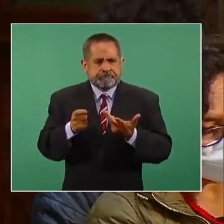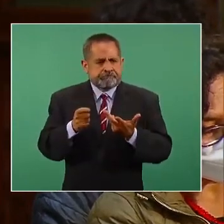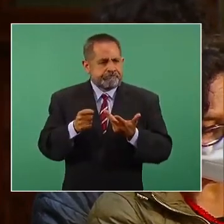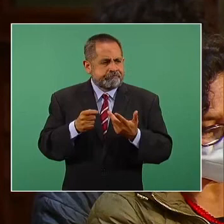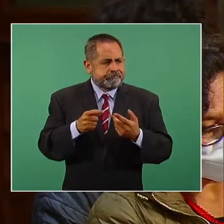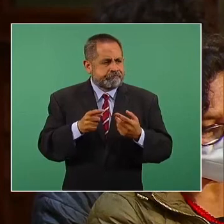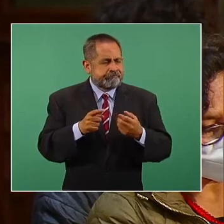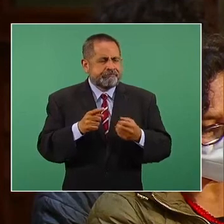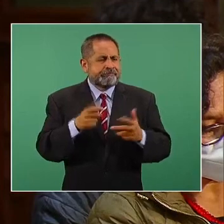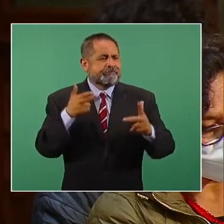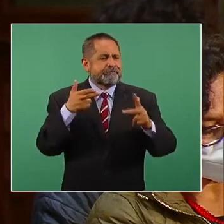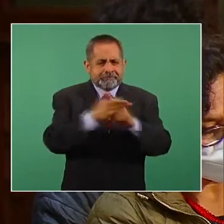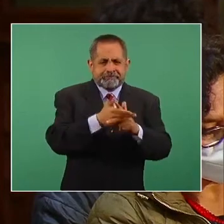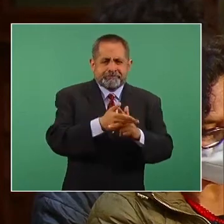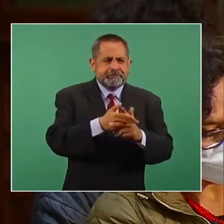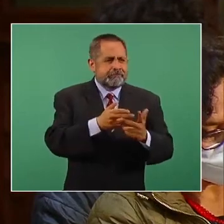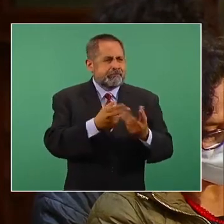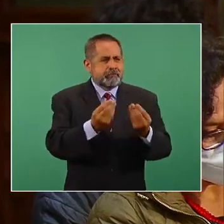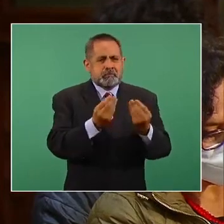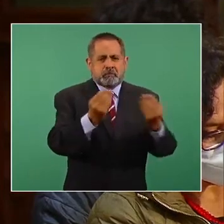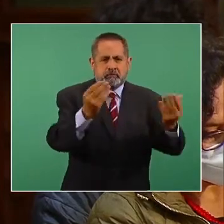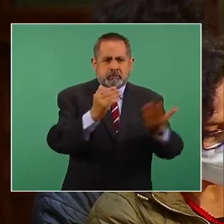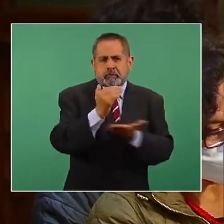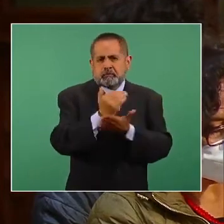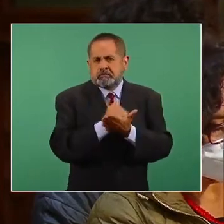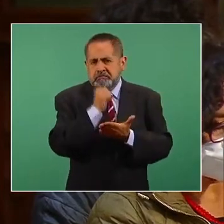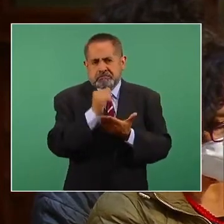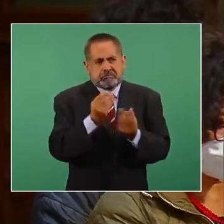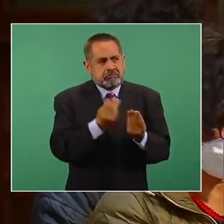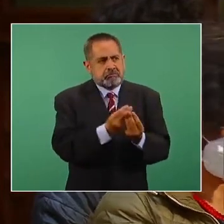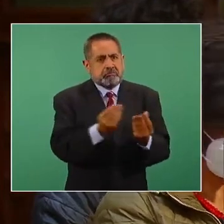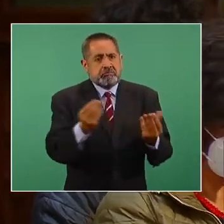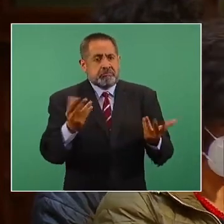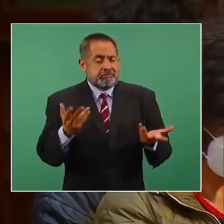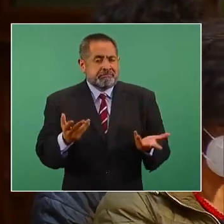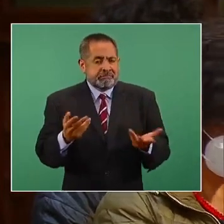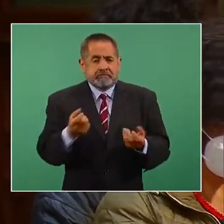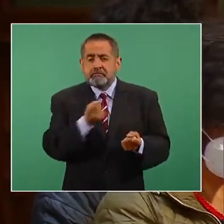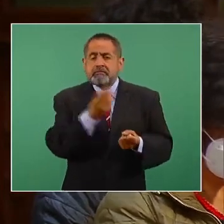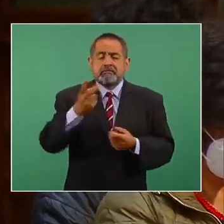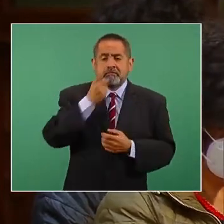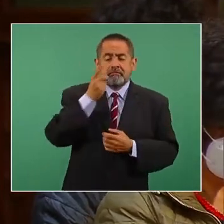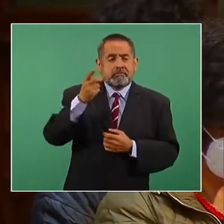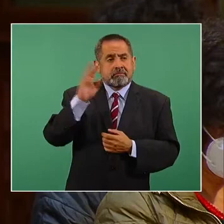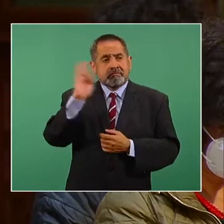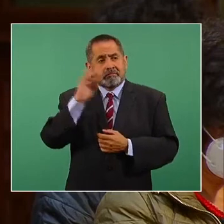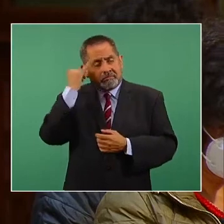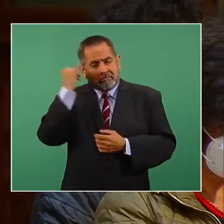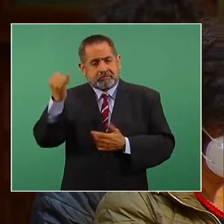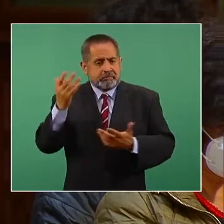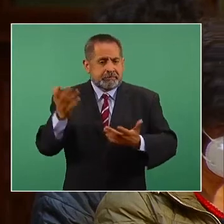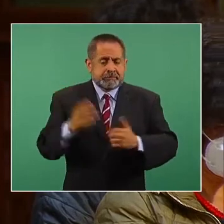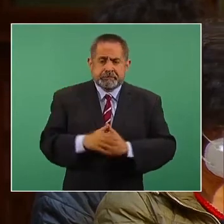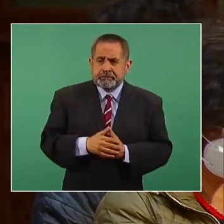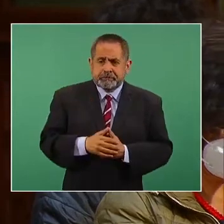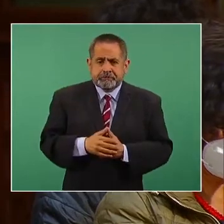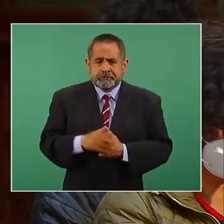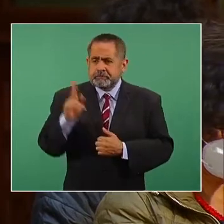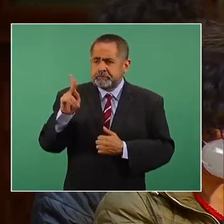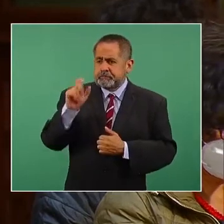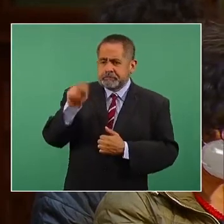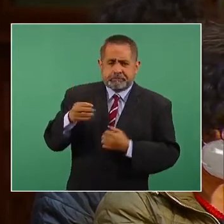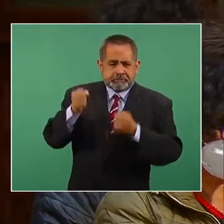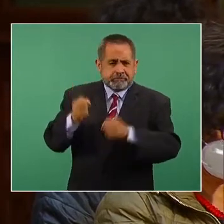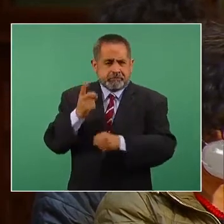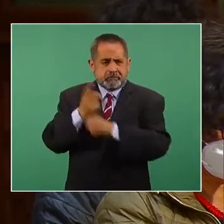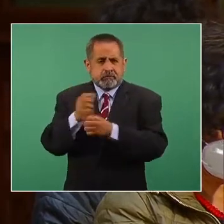abatir el feminicidio o bajar sustancialmente las cifras? Hay quien está planteando que haya una estrategia de